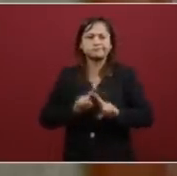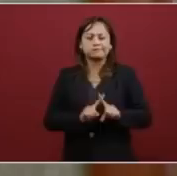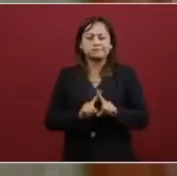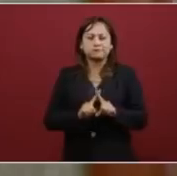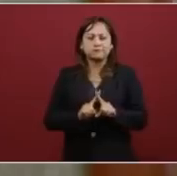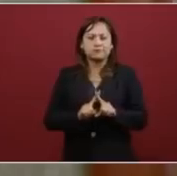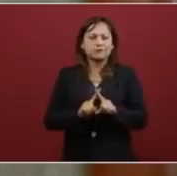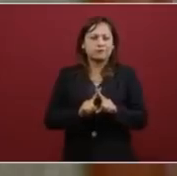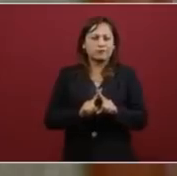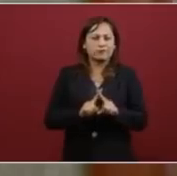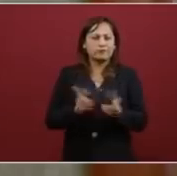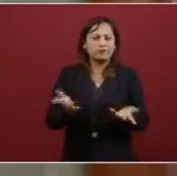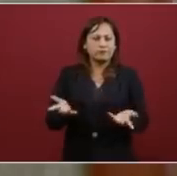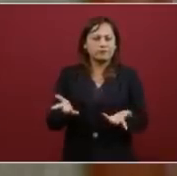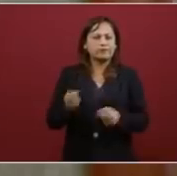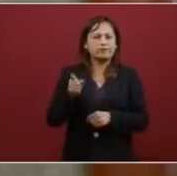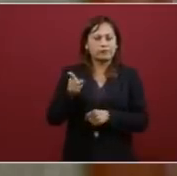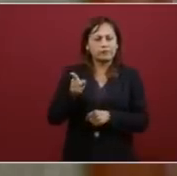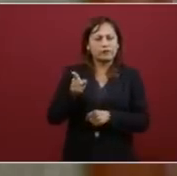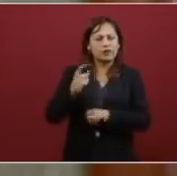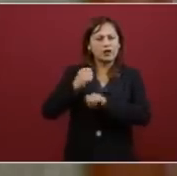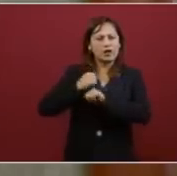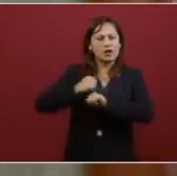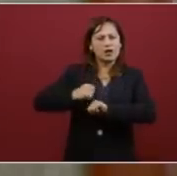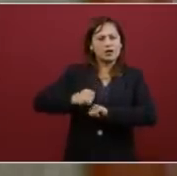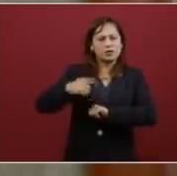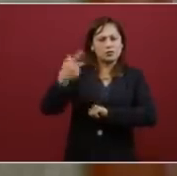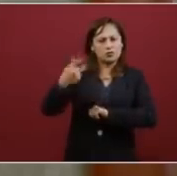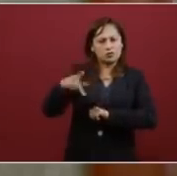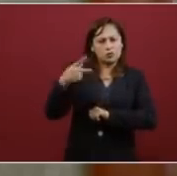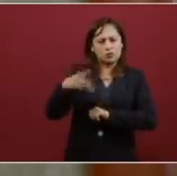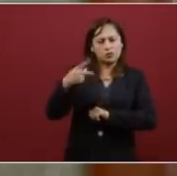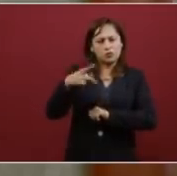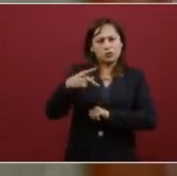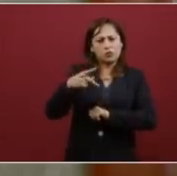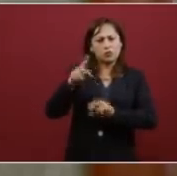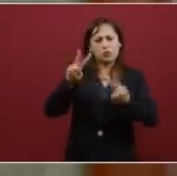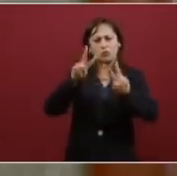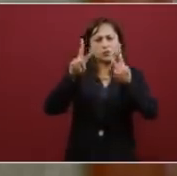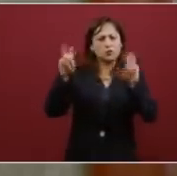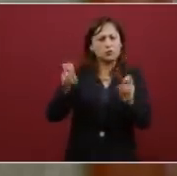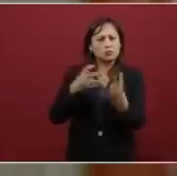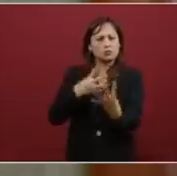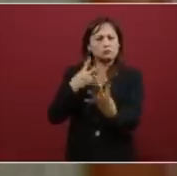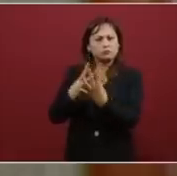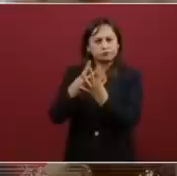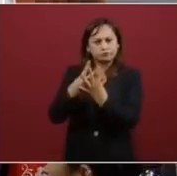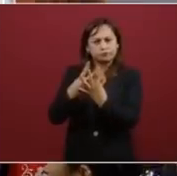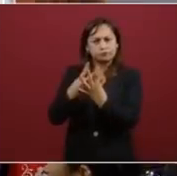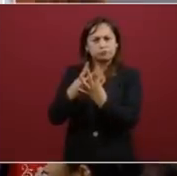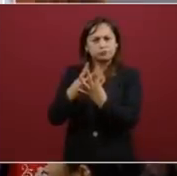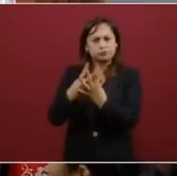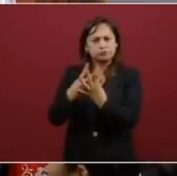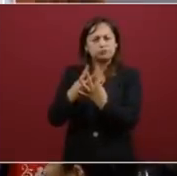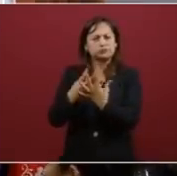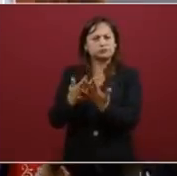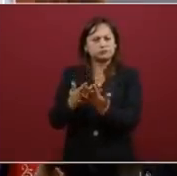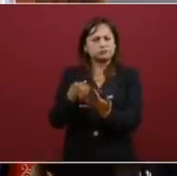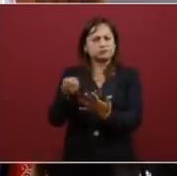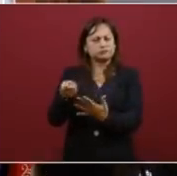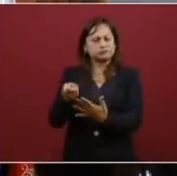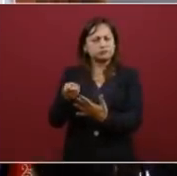gobierno el tema del sistema penitenciario, tenían contratos muy abusivos, se le